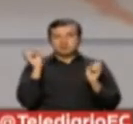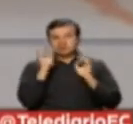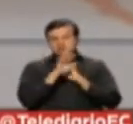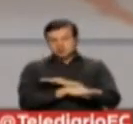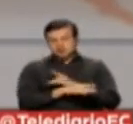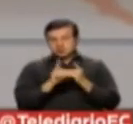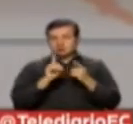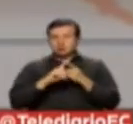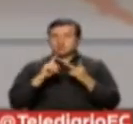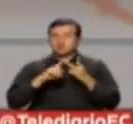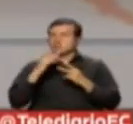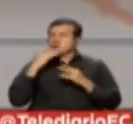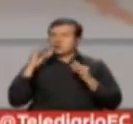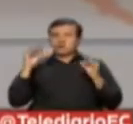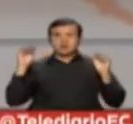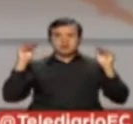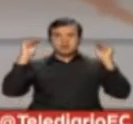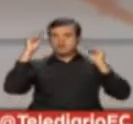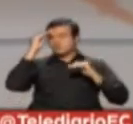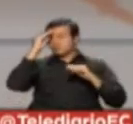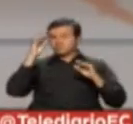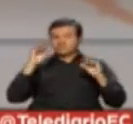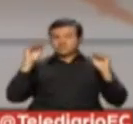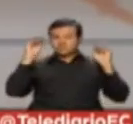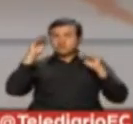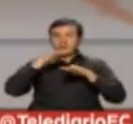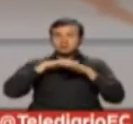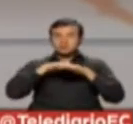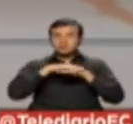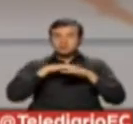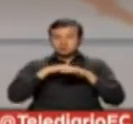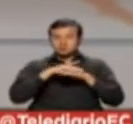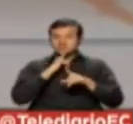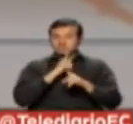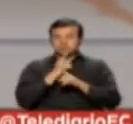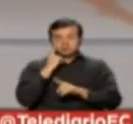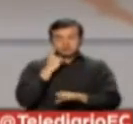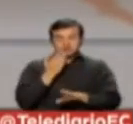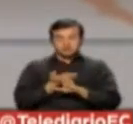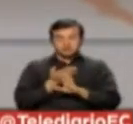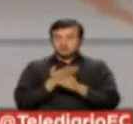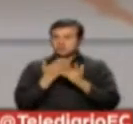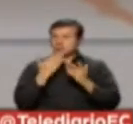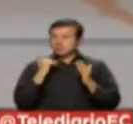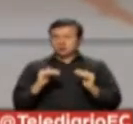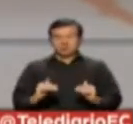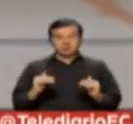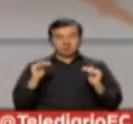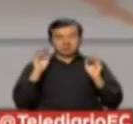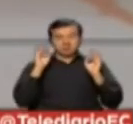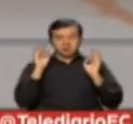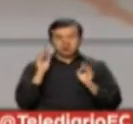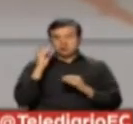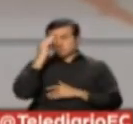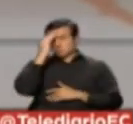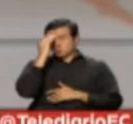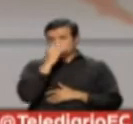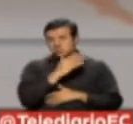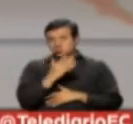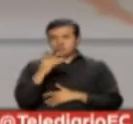el público ha mejorado mucho el programa ser bachiller mostró una mejora sustancial en el sistema